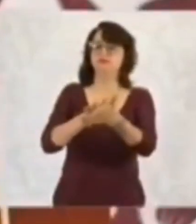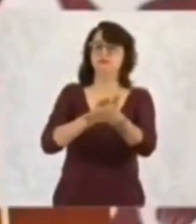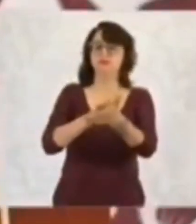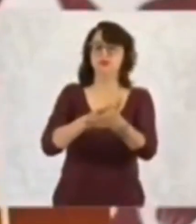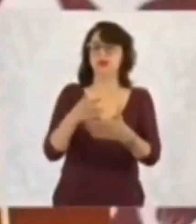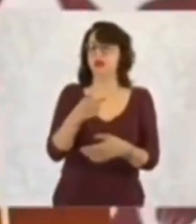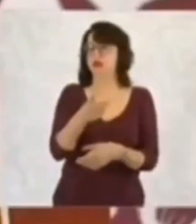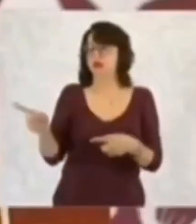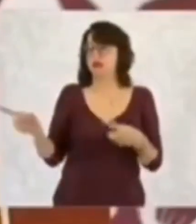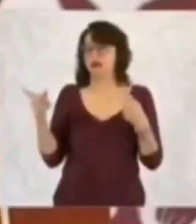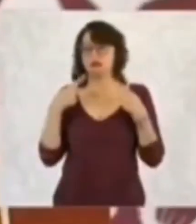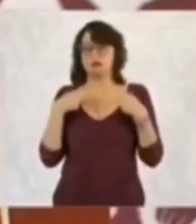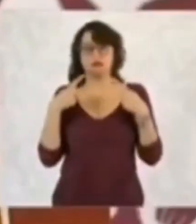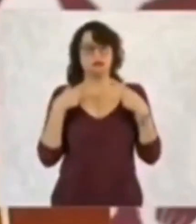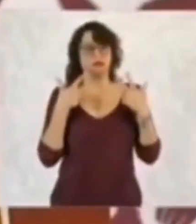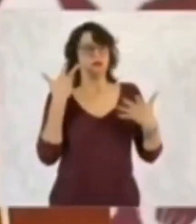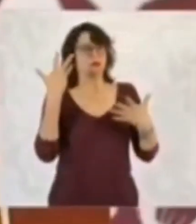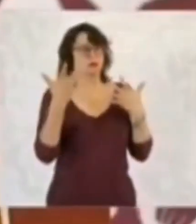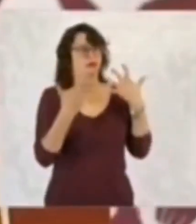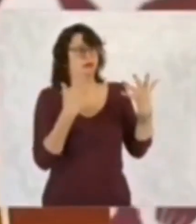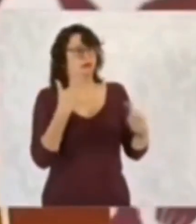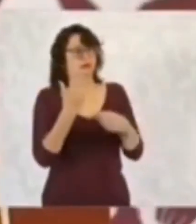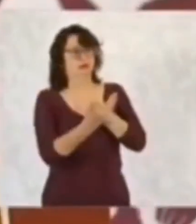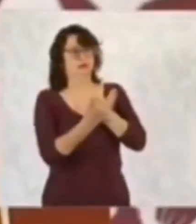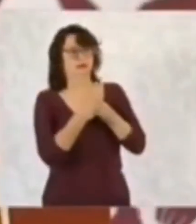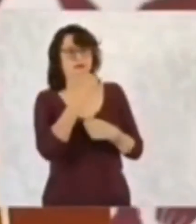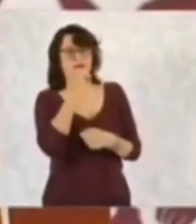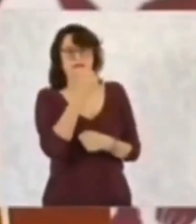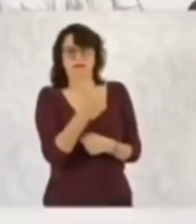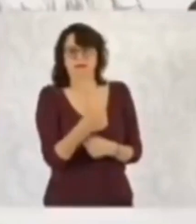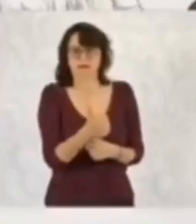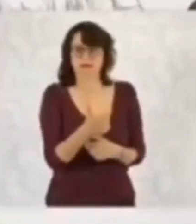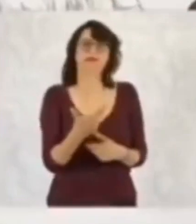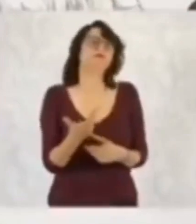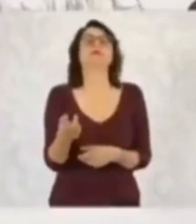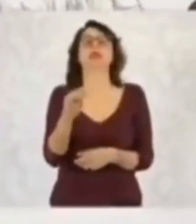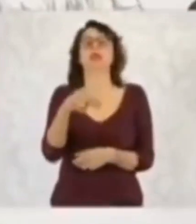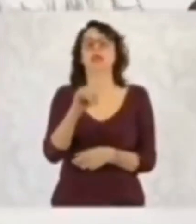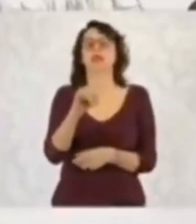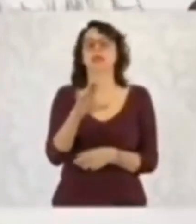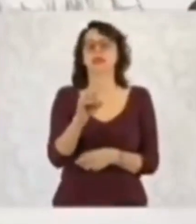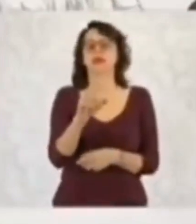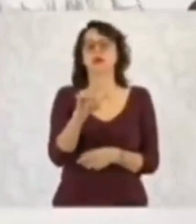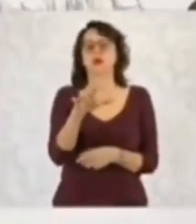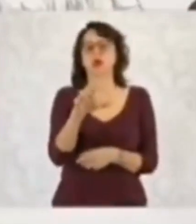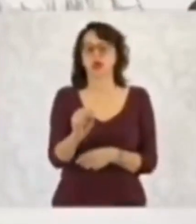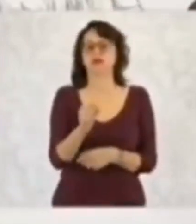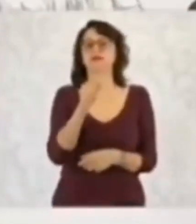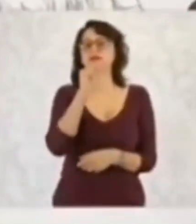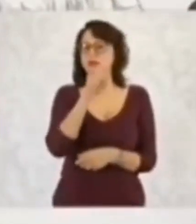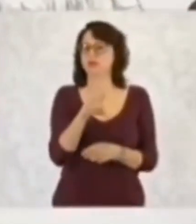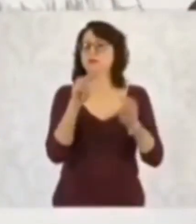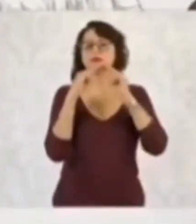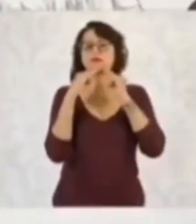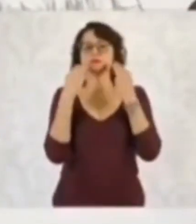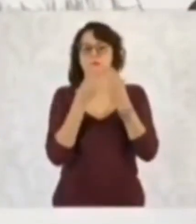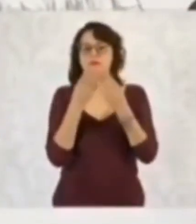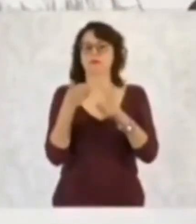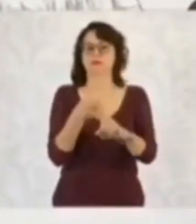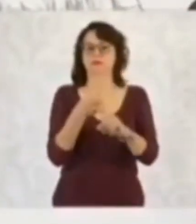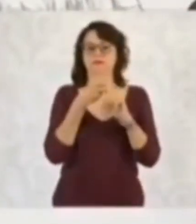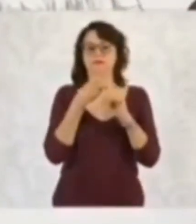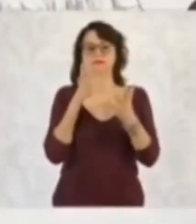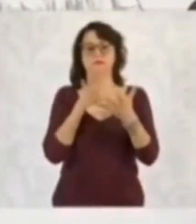libertad, en un estado de indefensión. Nicolás Armando N., líder del Cártel del Golfo, detenido por delincuencia organizada y secuestro,